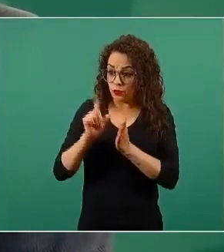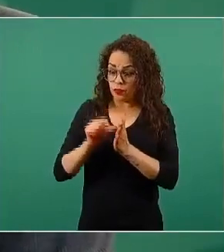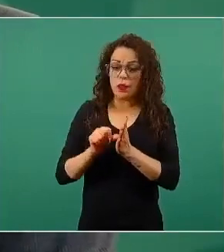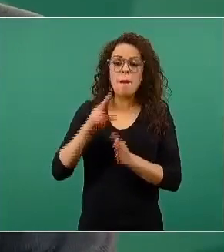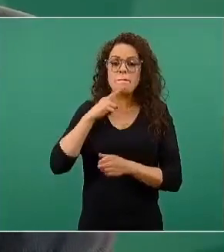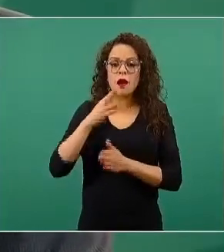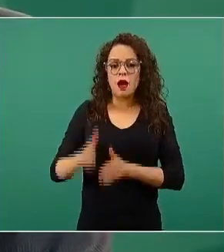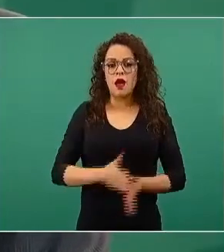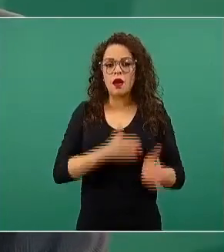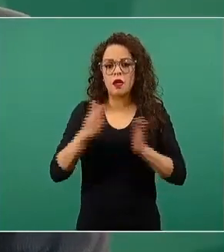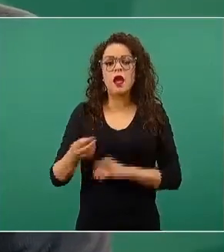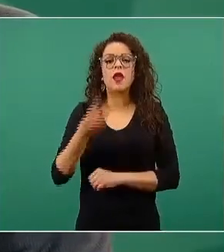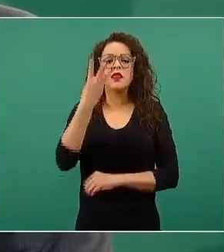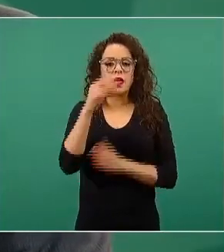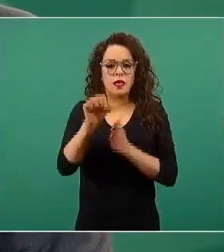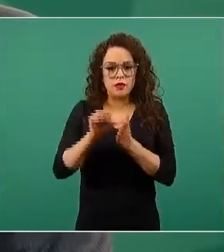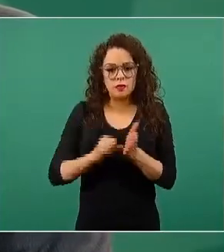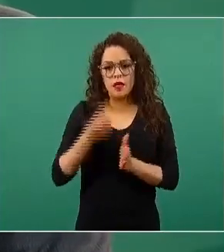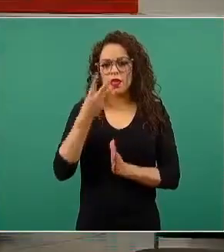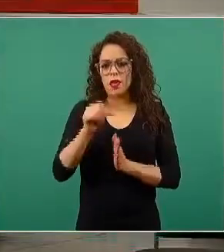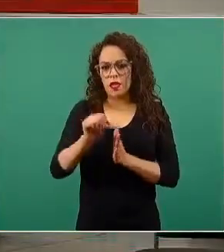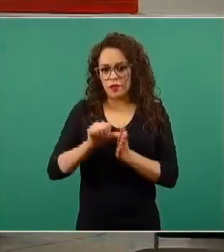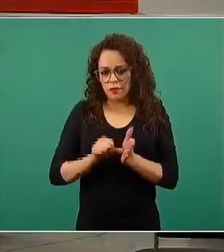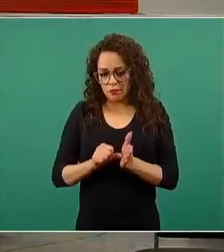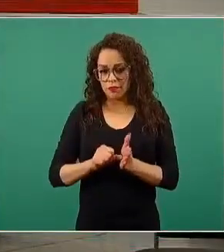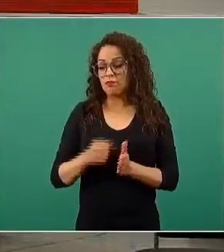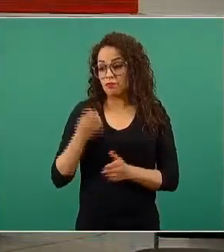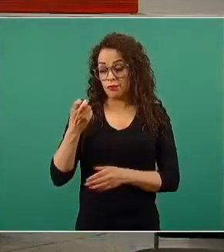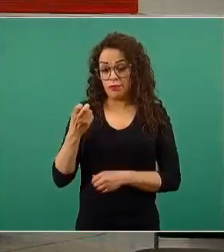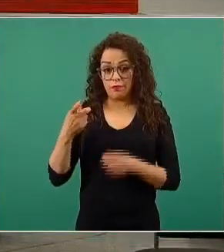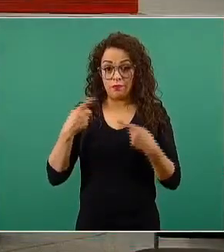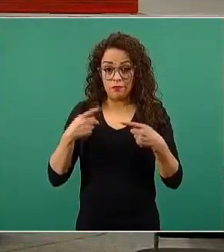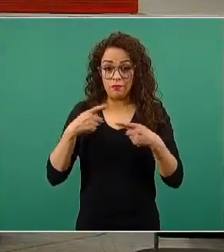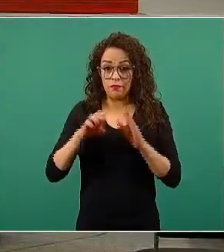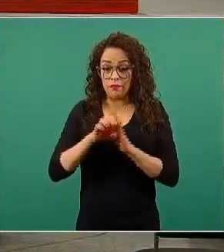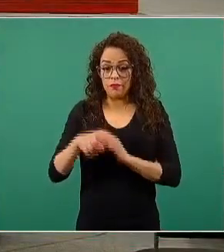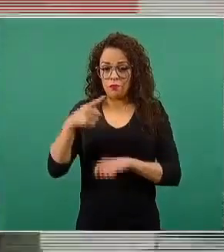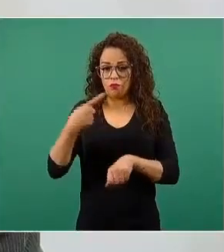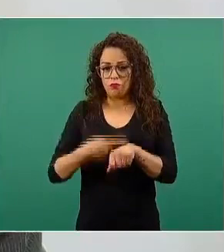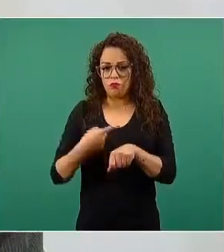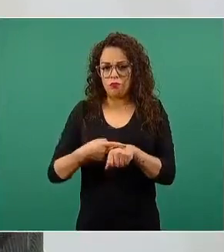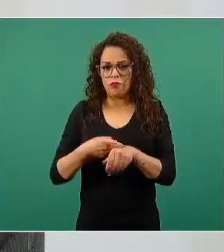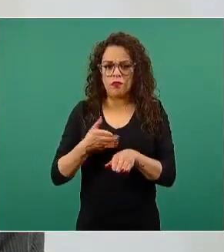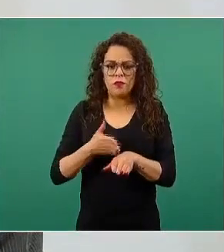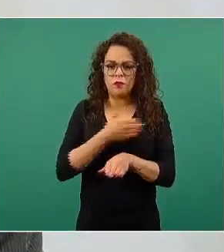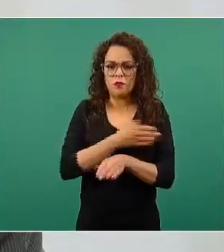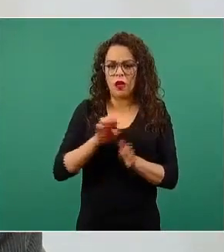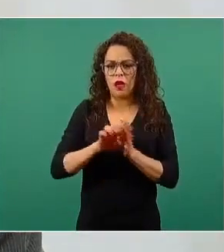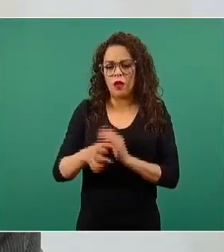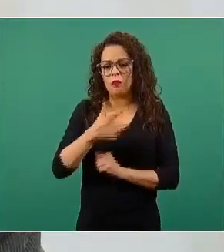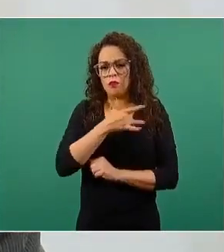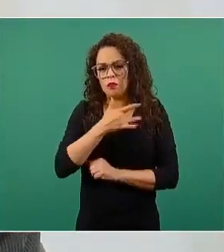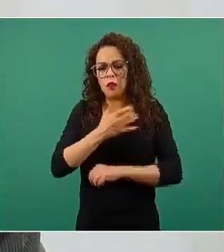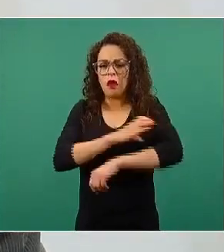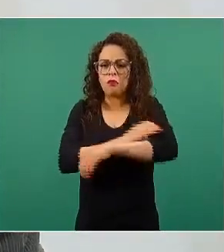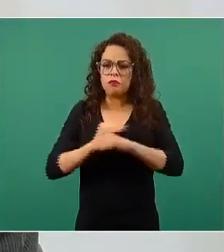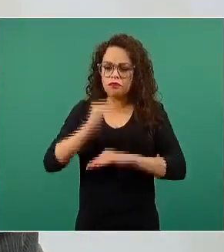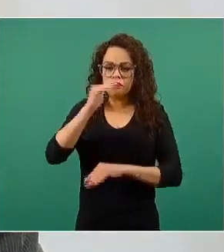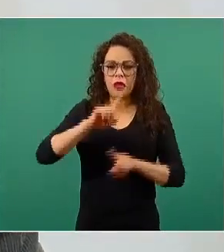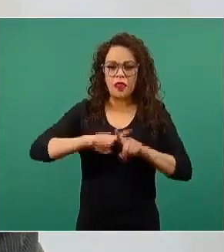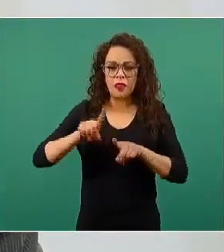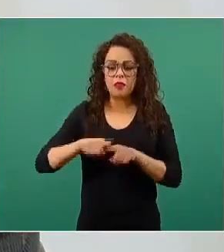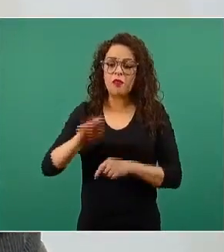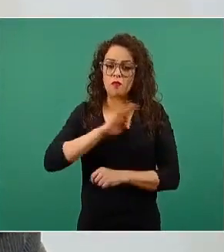trimestral. Queremos impulsar que todas estas personas, por ejemplo, en enfermedades crónicas, regresen a las unidades médicas, y aquí está